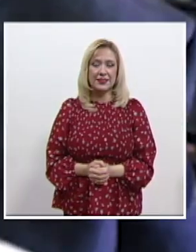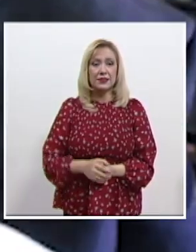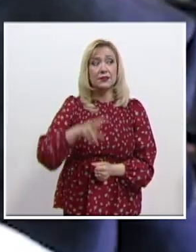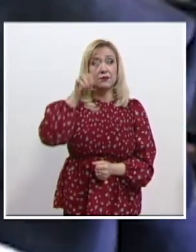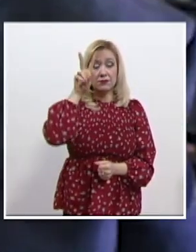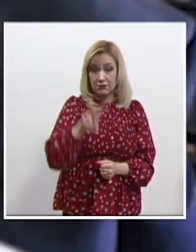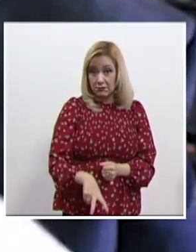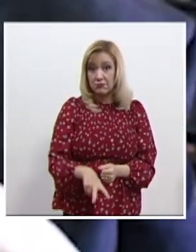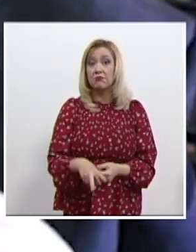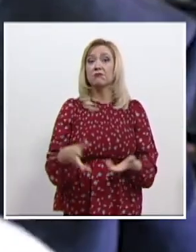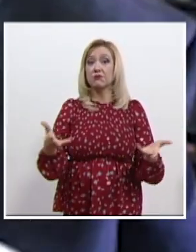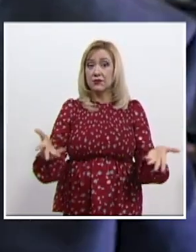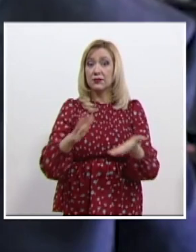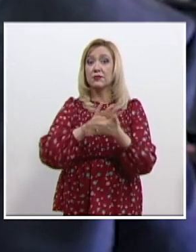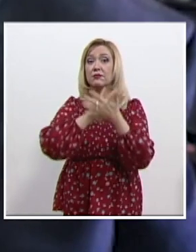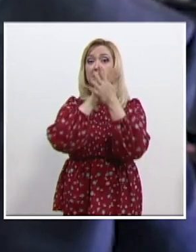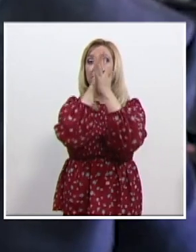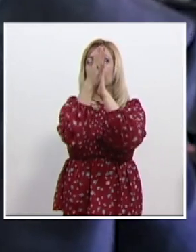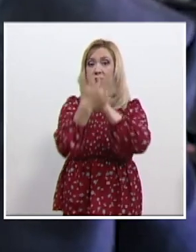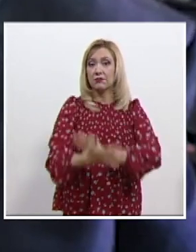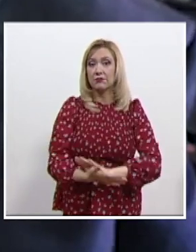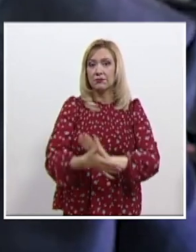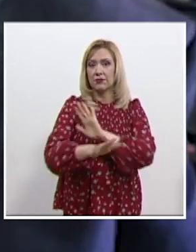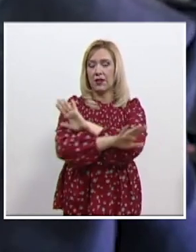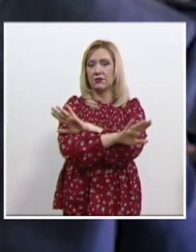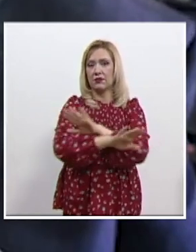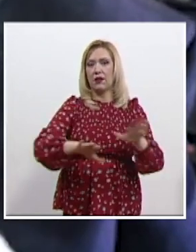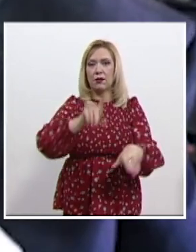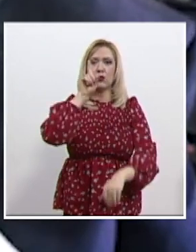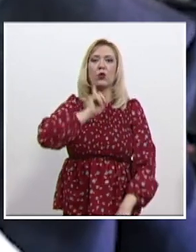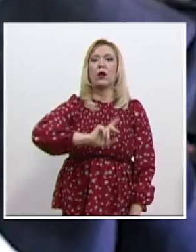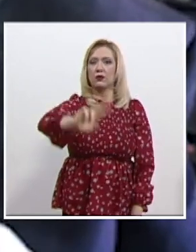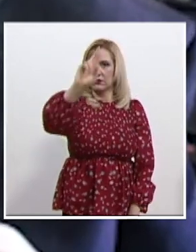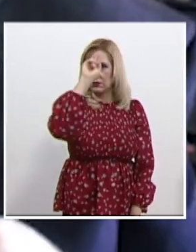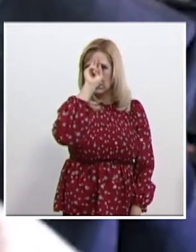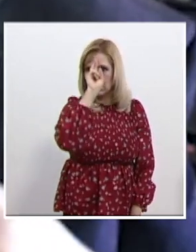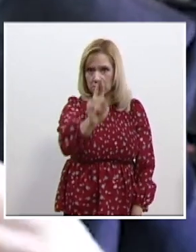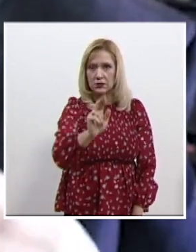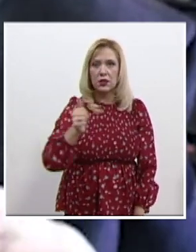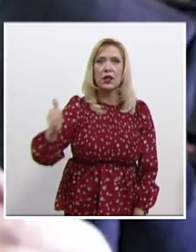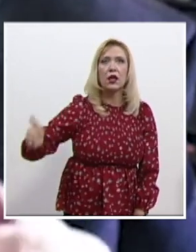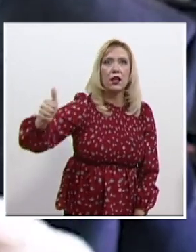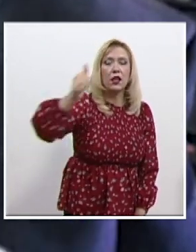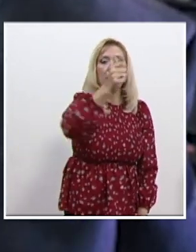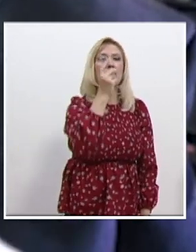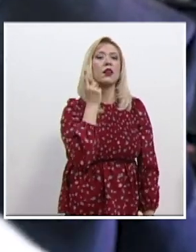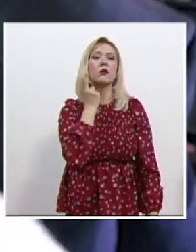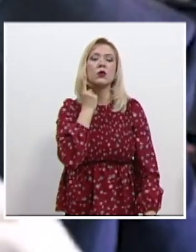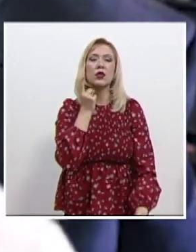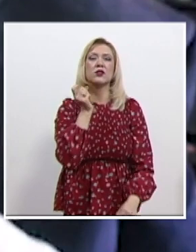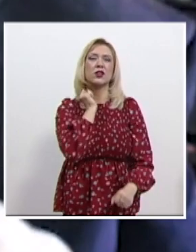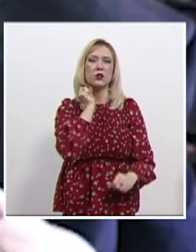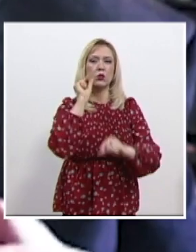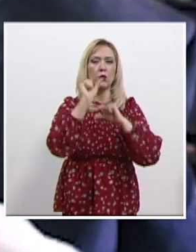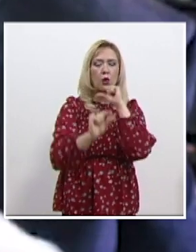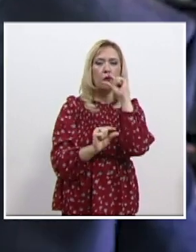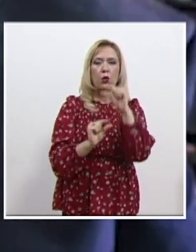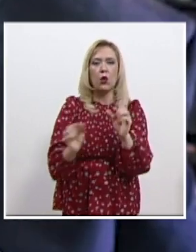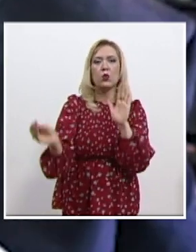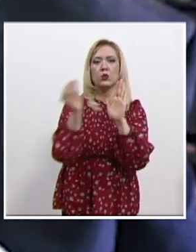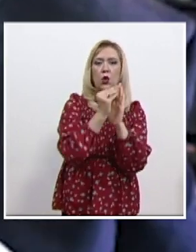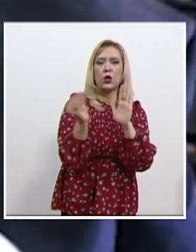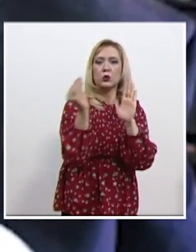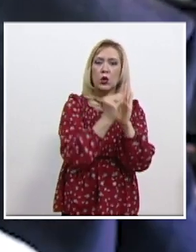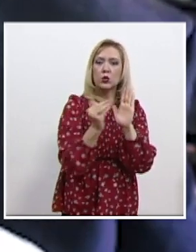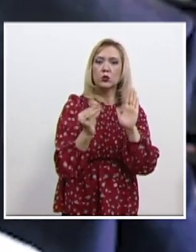Logró convertir o revertir esa situación para que las legislaturas poco a poco vayan